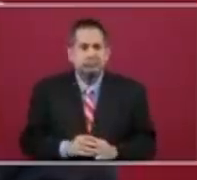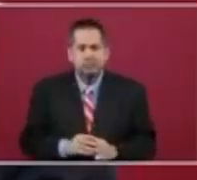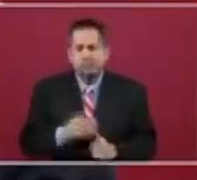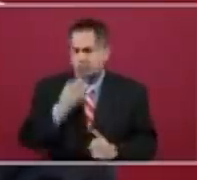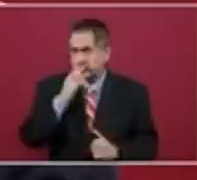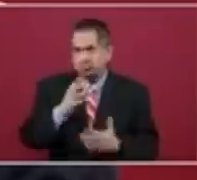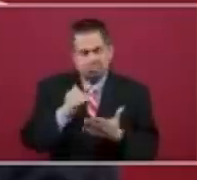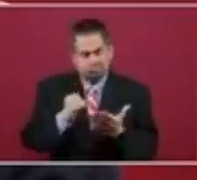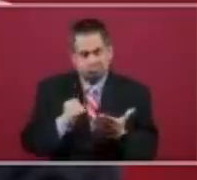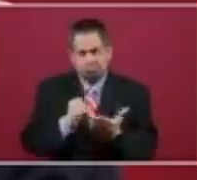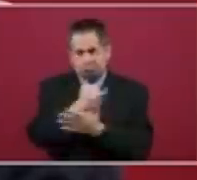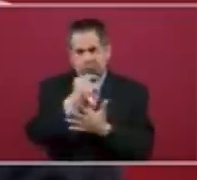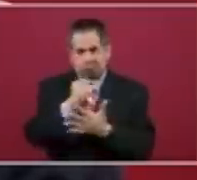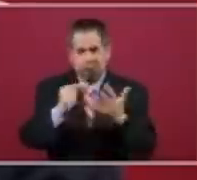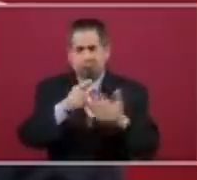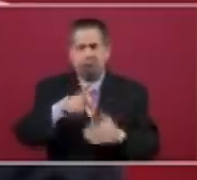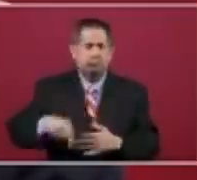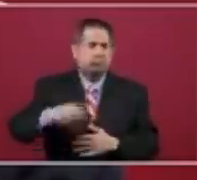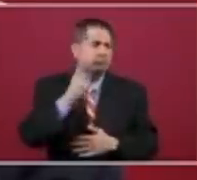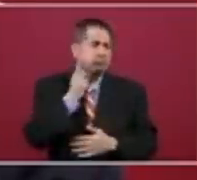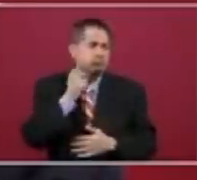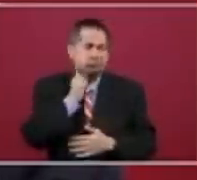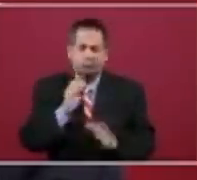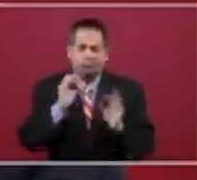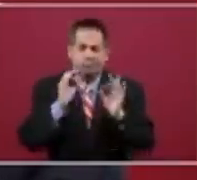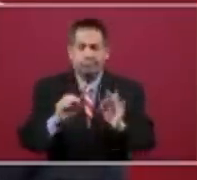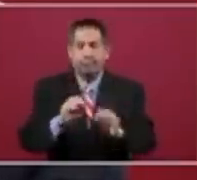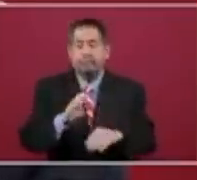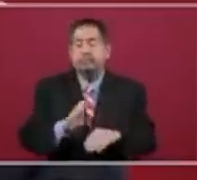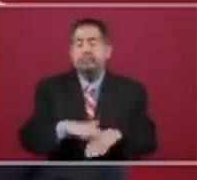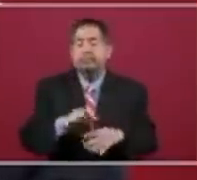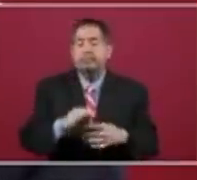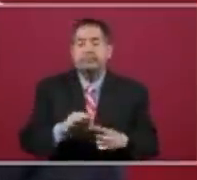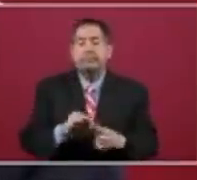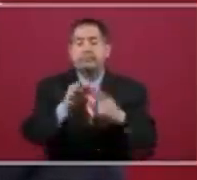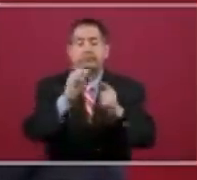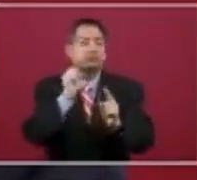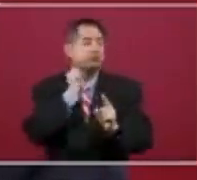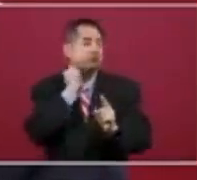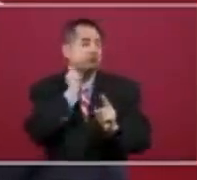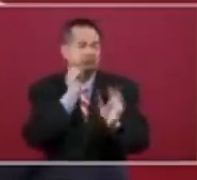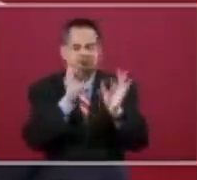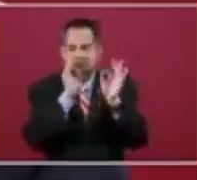decisión de los legisladores, de manera especial de los senadores.